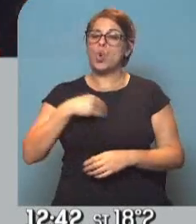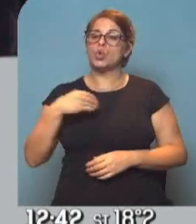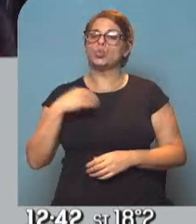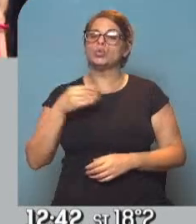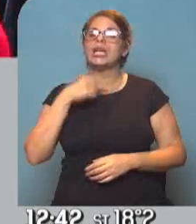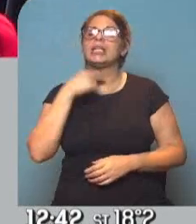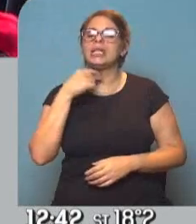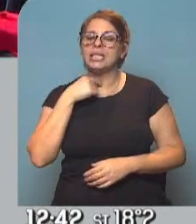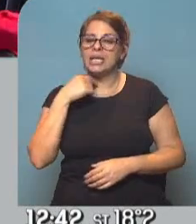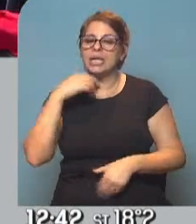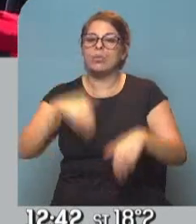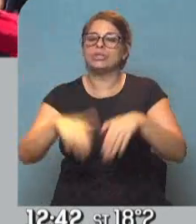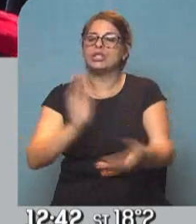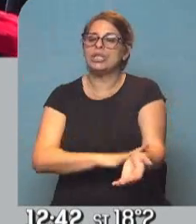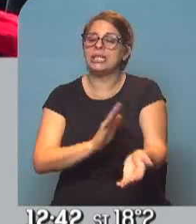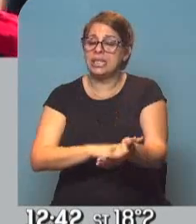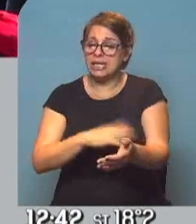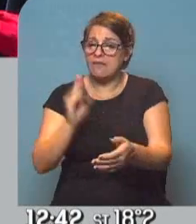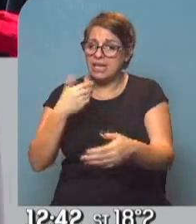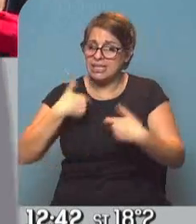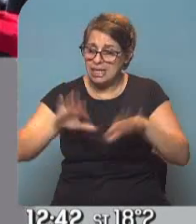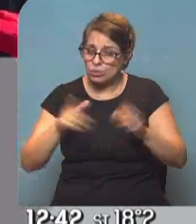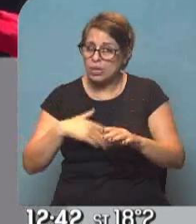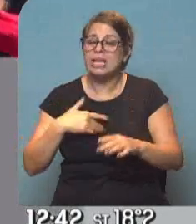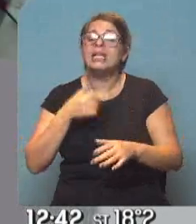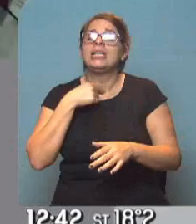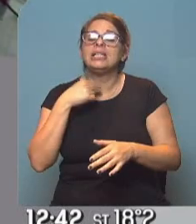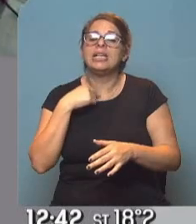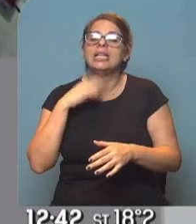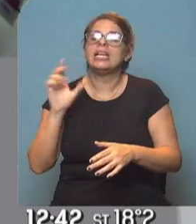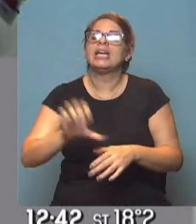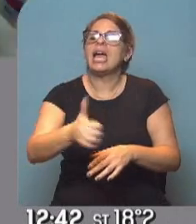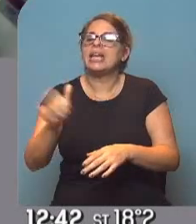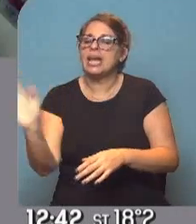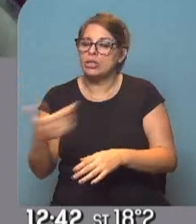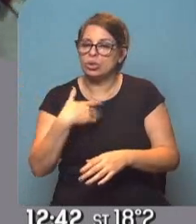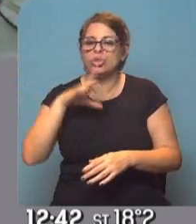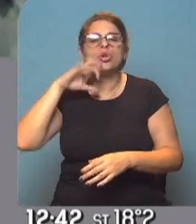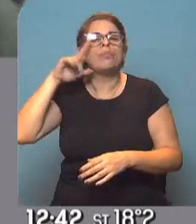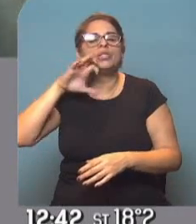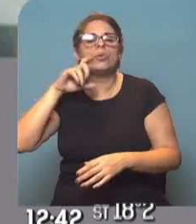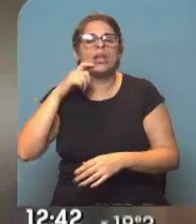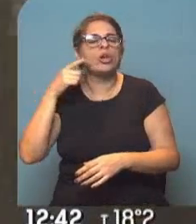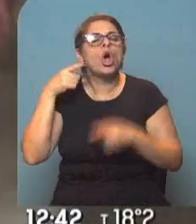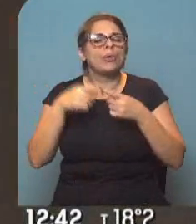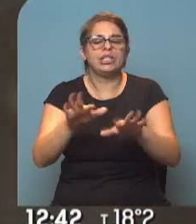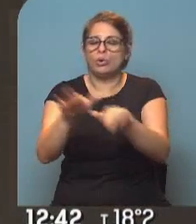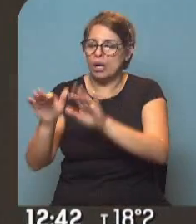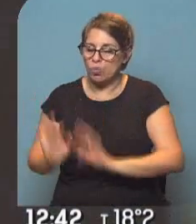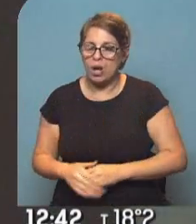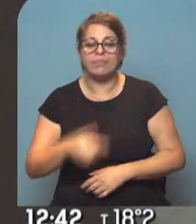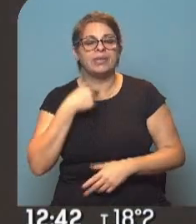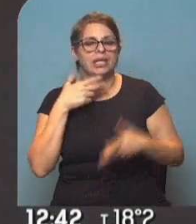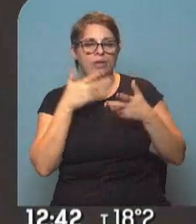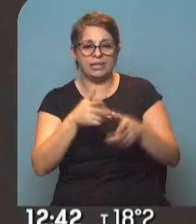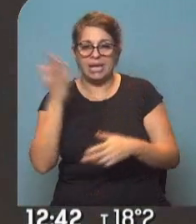traspasar el electorado natural de la izquierda brasilera, penetrar las clases medias y ganar la presidencial, cosa que logró López Obrador, está en la misma sintonía. Te quiero decir decir una cosa. Sí. Recién